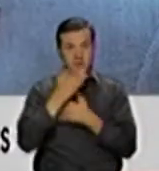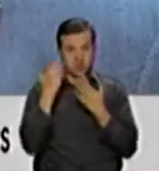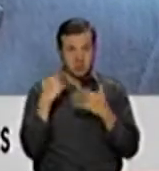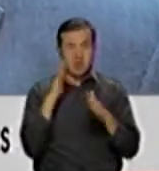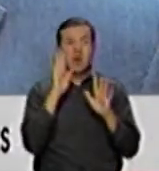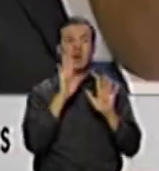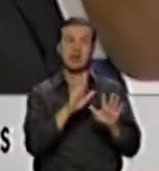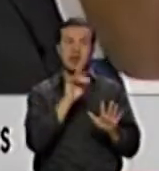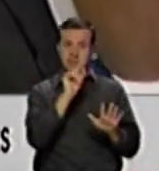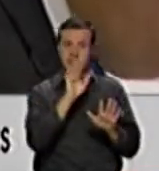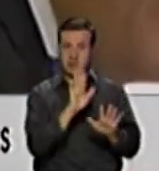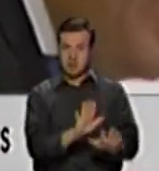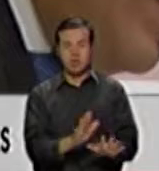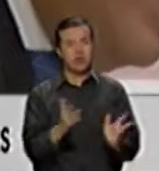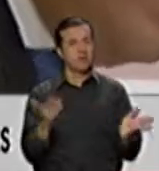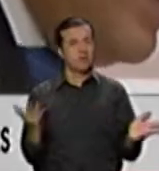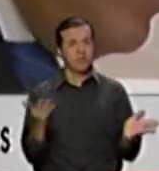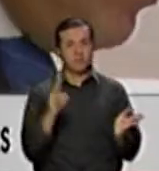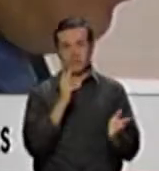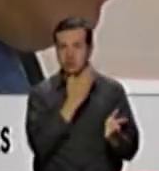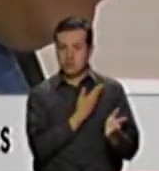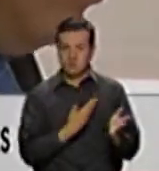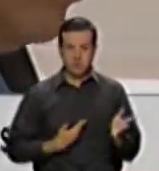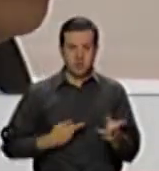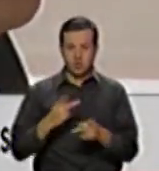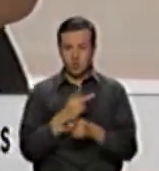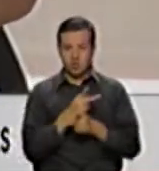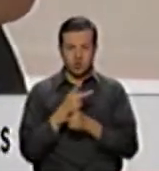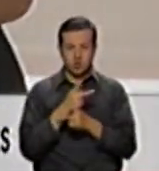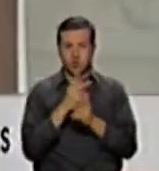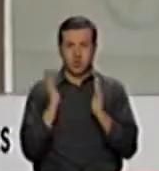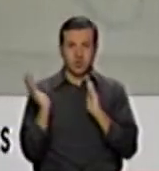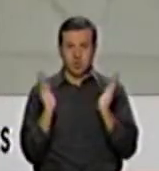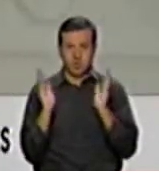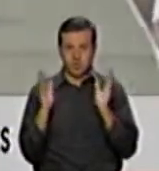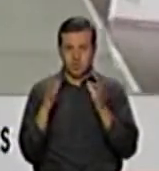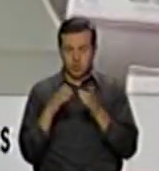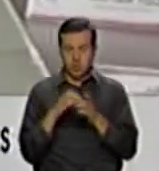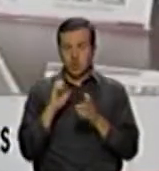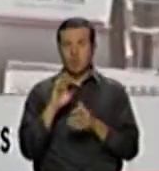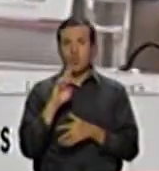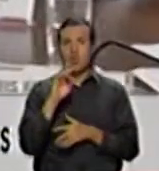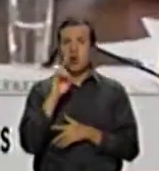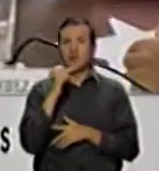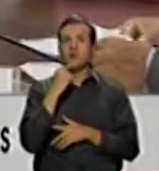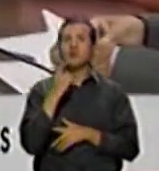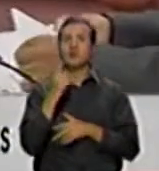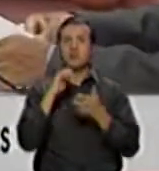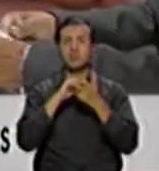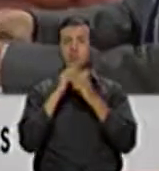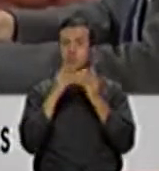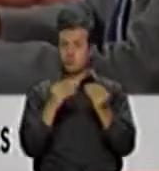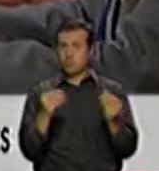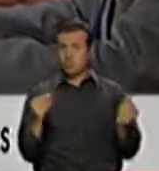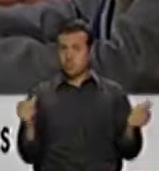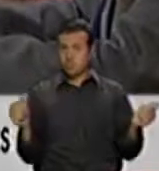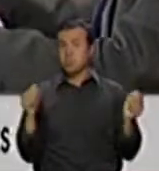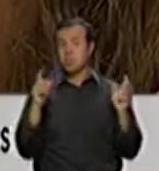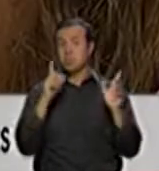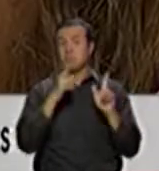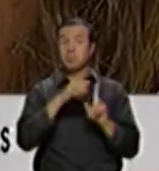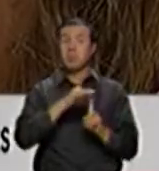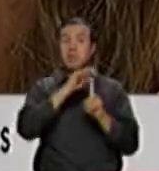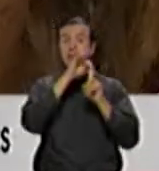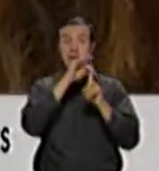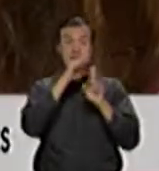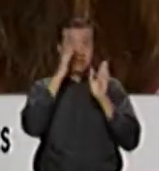en stand-by. No obstante, para el vicepresidente del Consejo Transitorio, Eduardo Mendoza, estos pendientes están siendo resueltos. Se lo hace en base a prioridades,